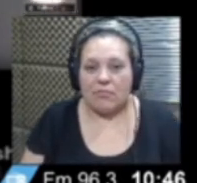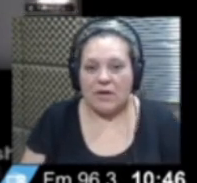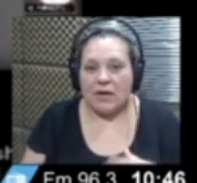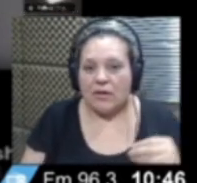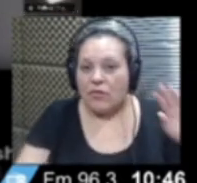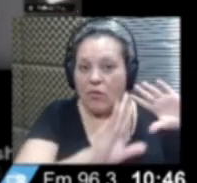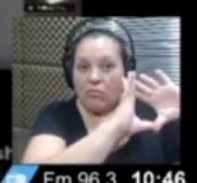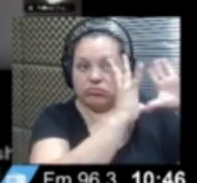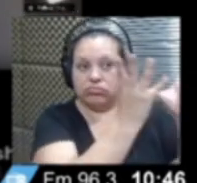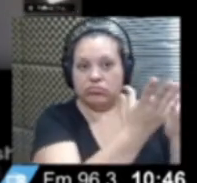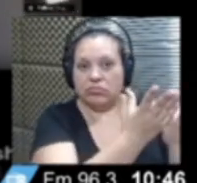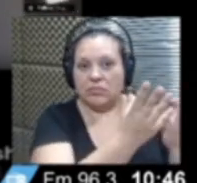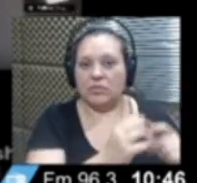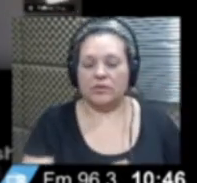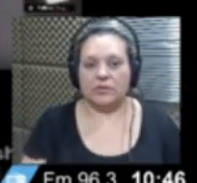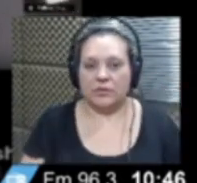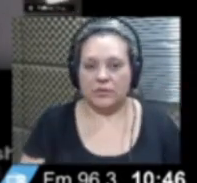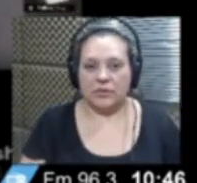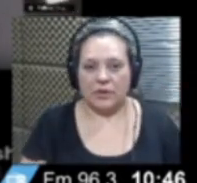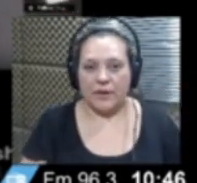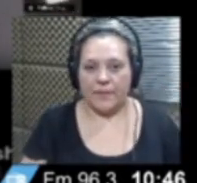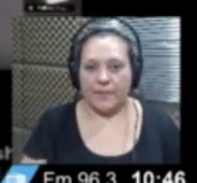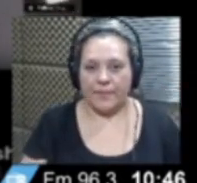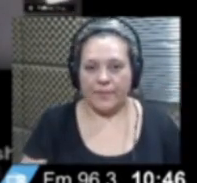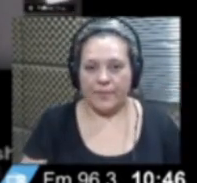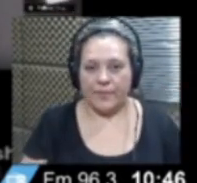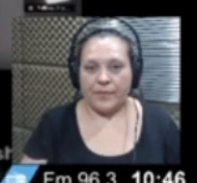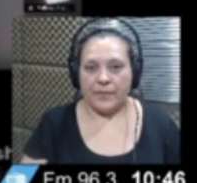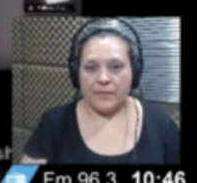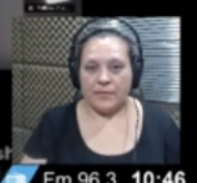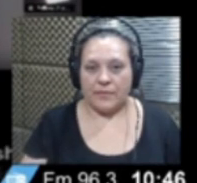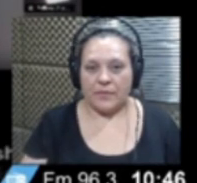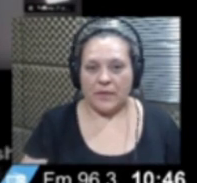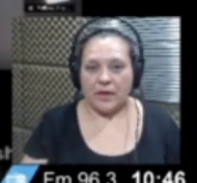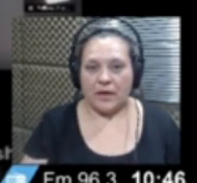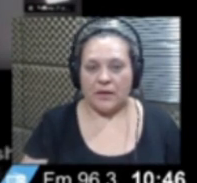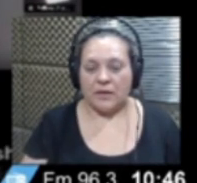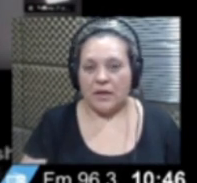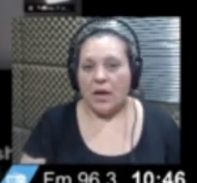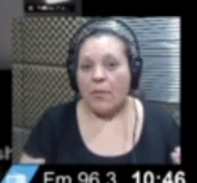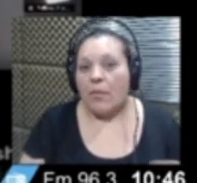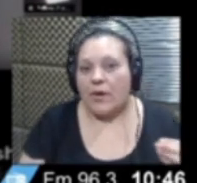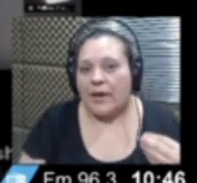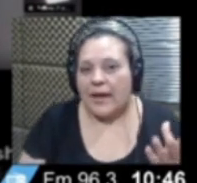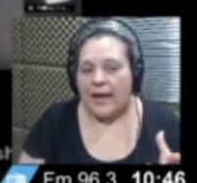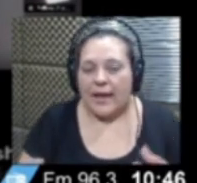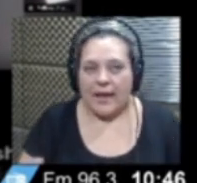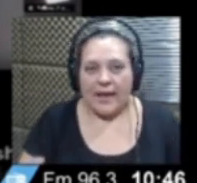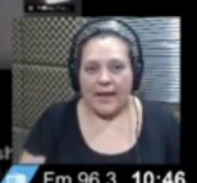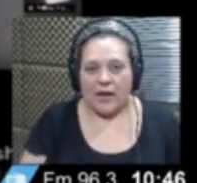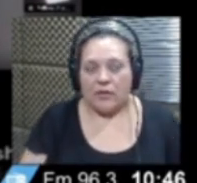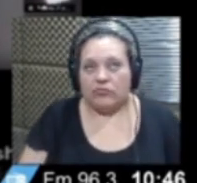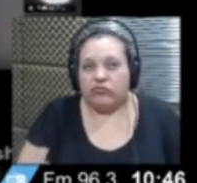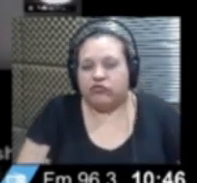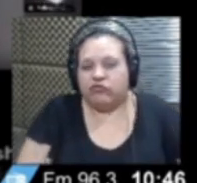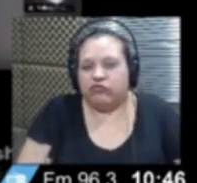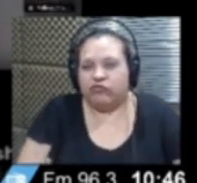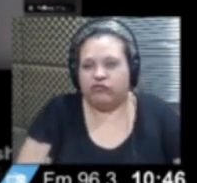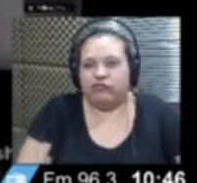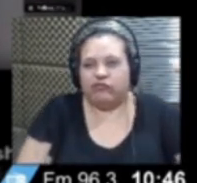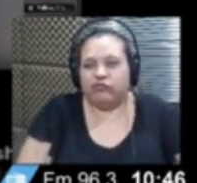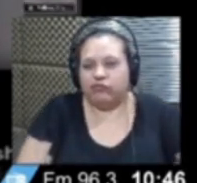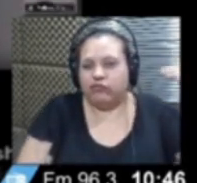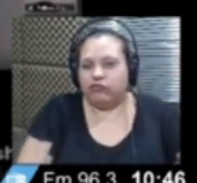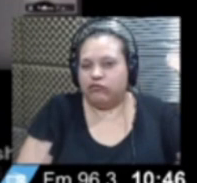fue como nos mostró, ¿no es cierto?, el europeo, el colono, mostró solamente un